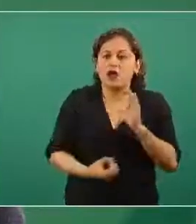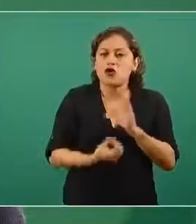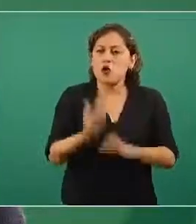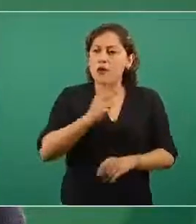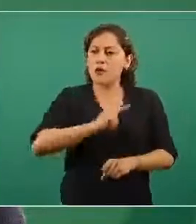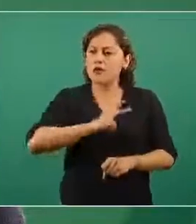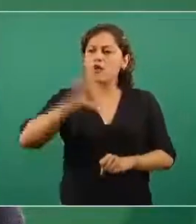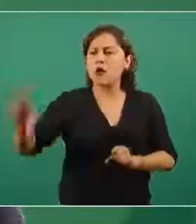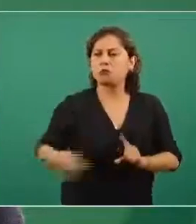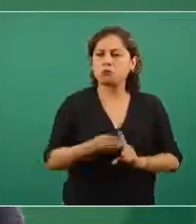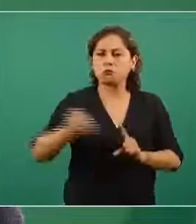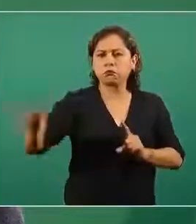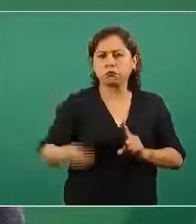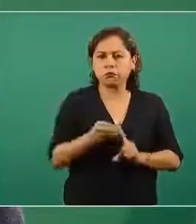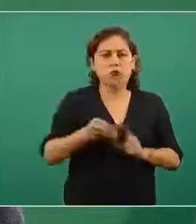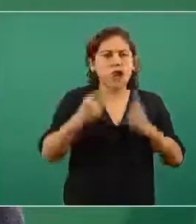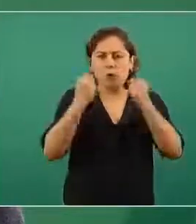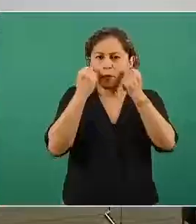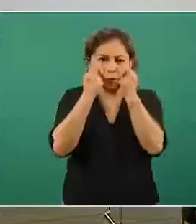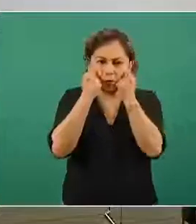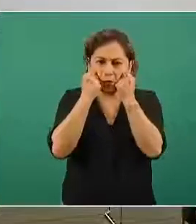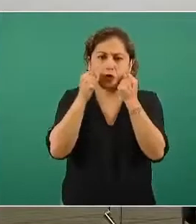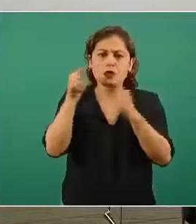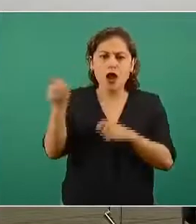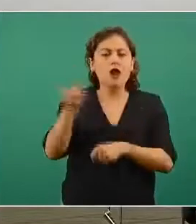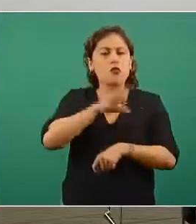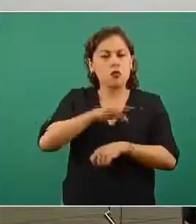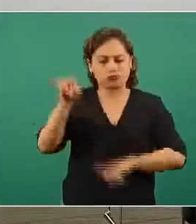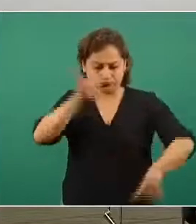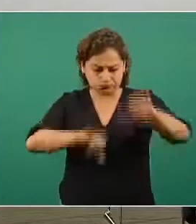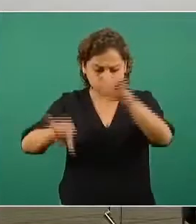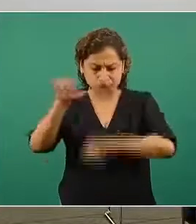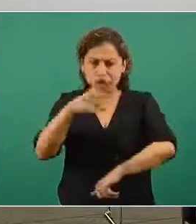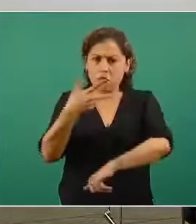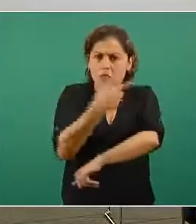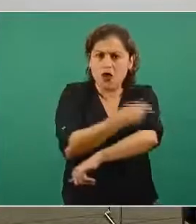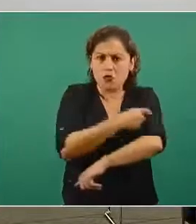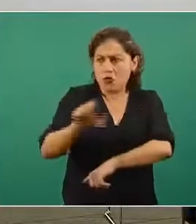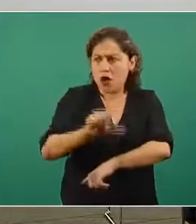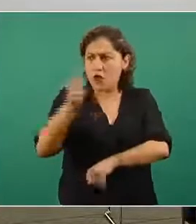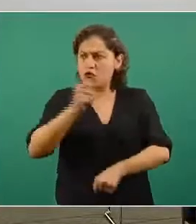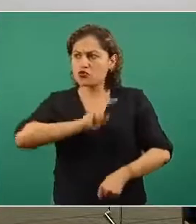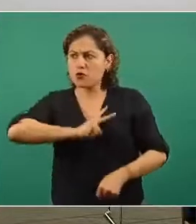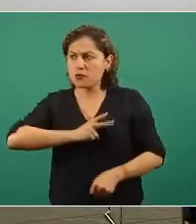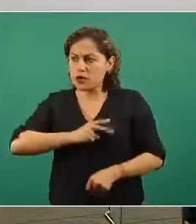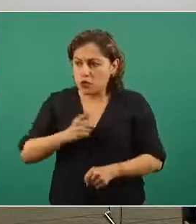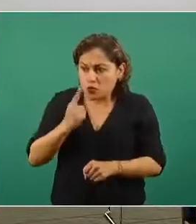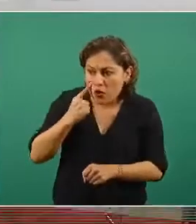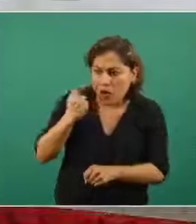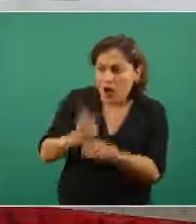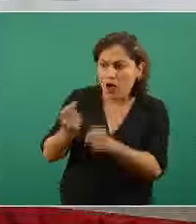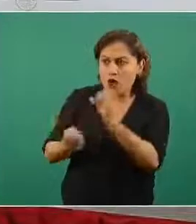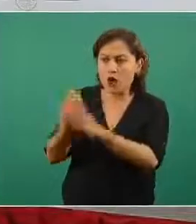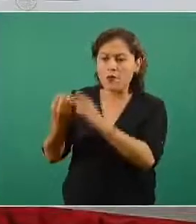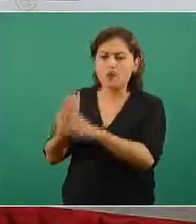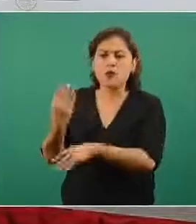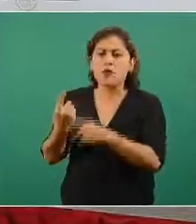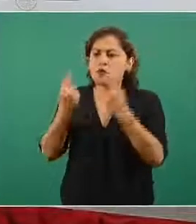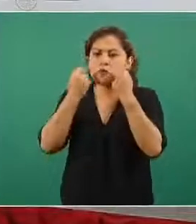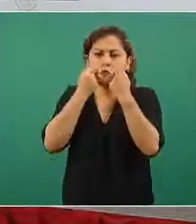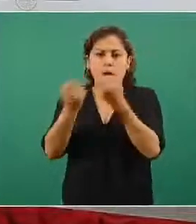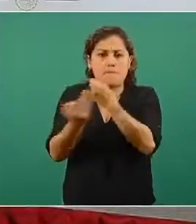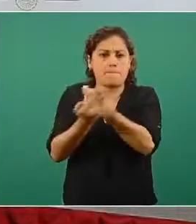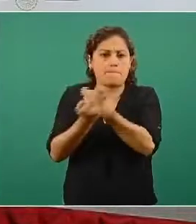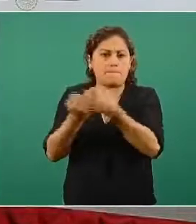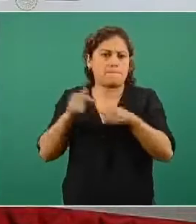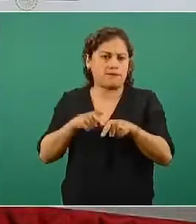su momento producir vacunas que cubran también a las nuevas variantes que se están integrando. Y